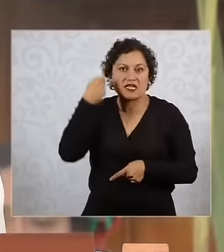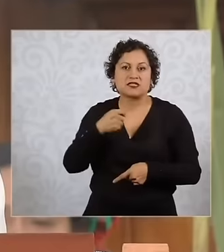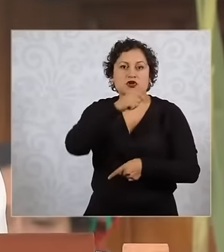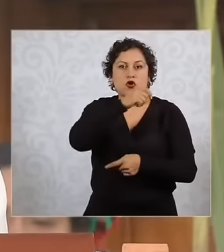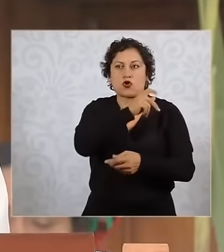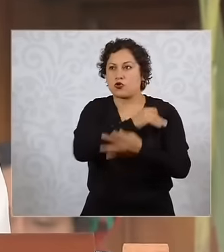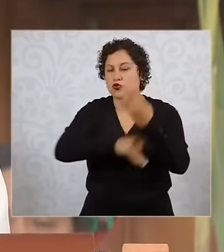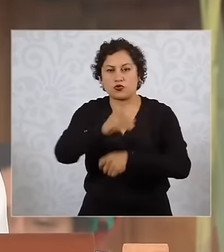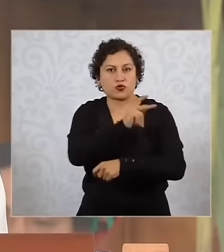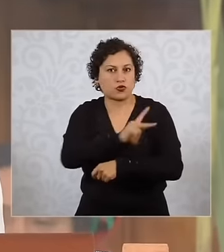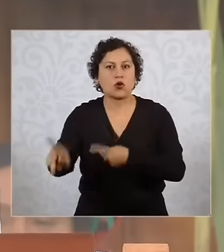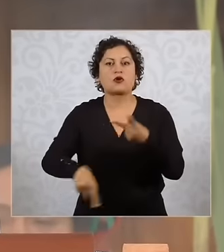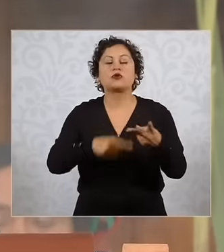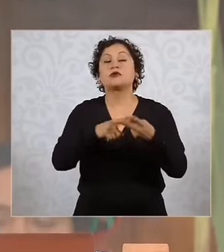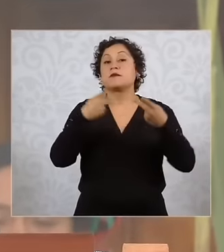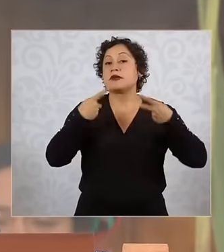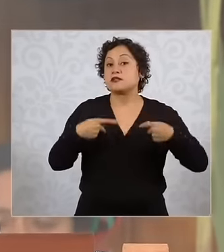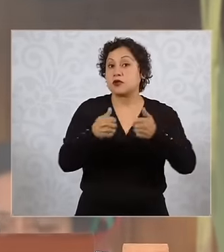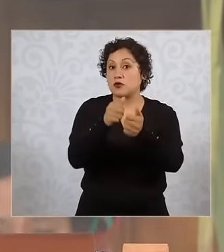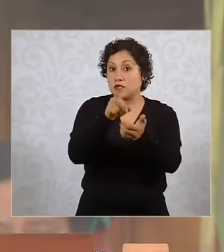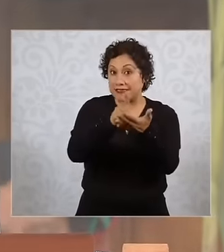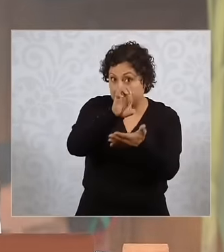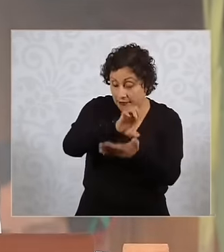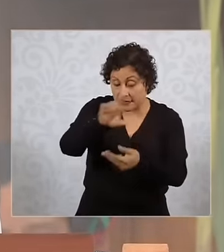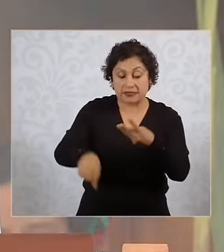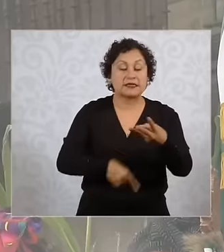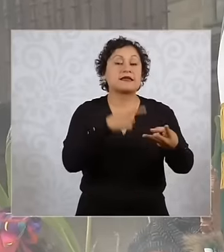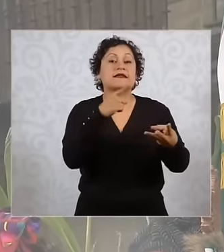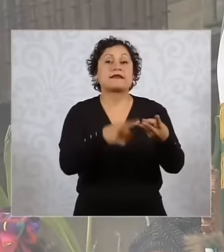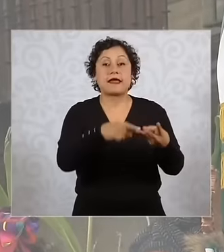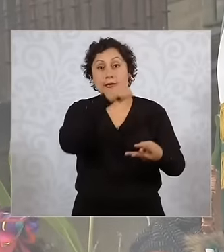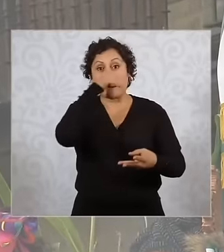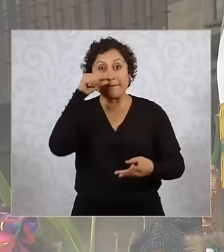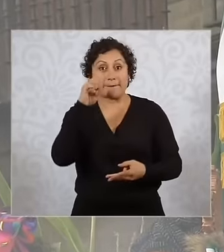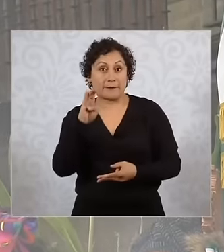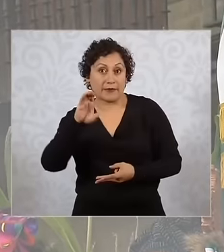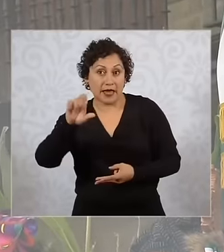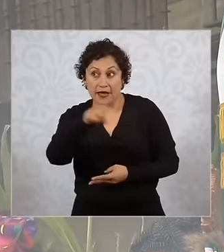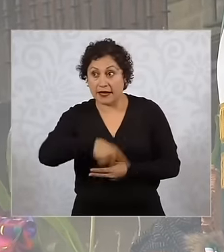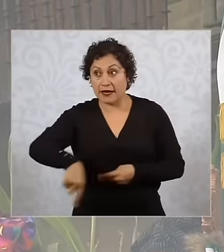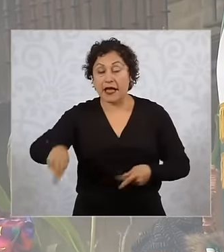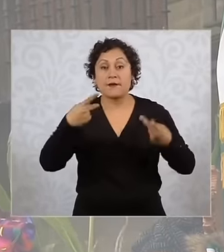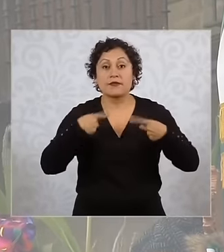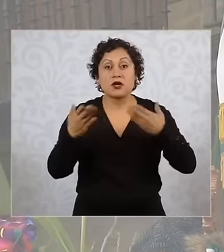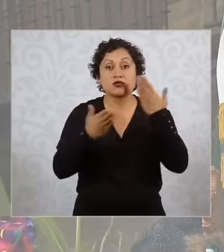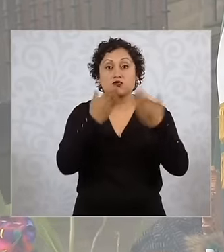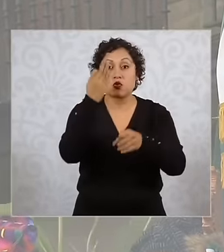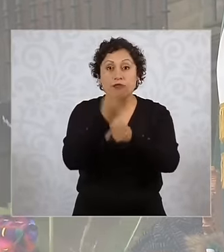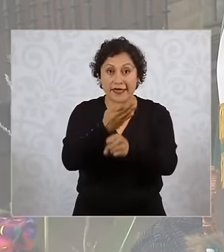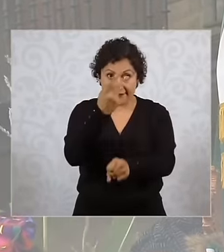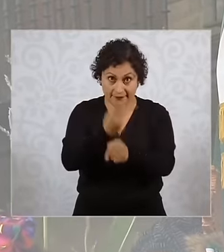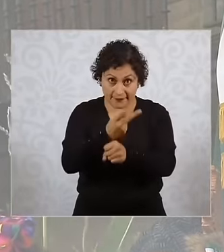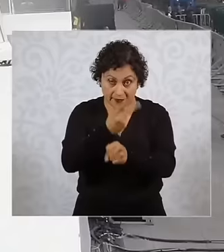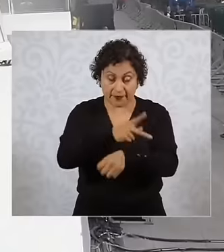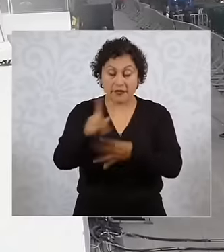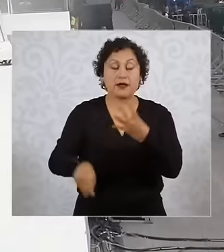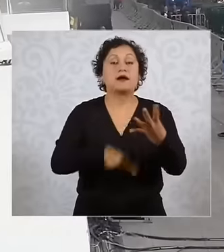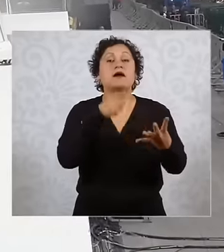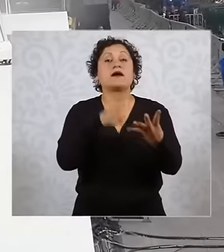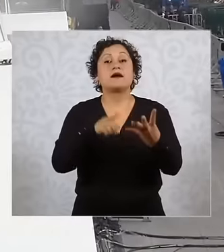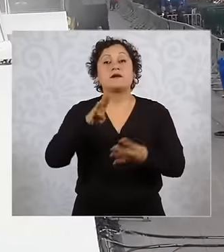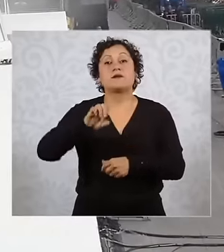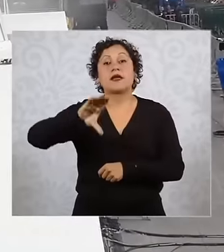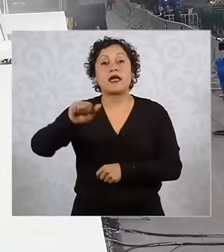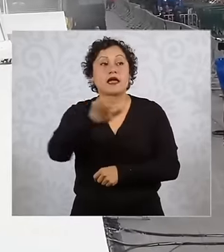con discapacidad, becas Benito Juárez para estudiantes de preparatoria pública, becas estudiantes de